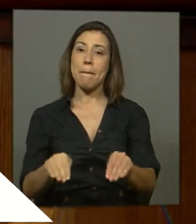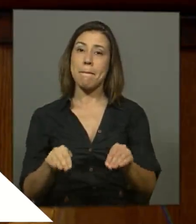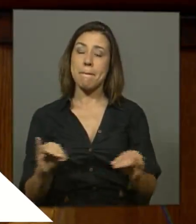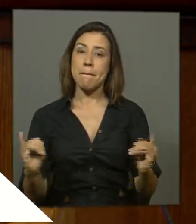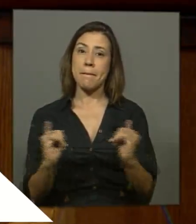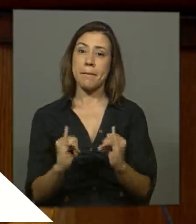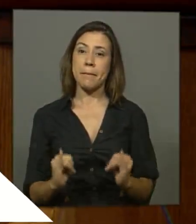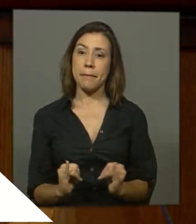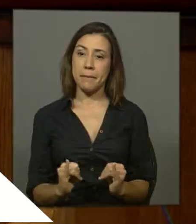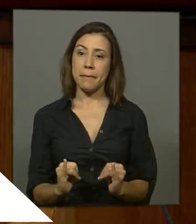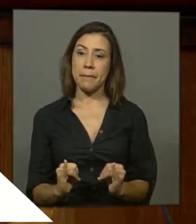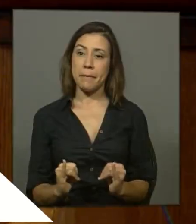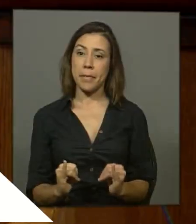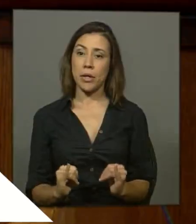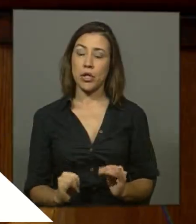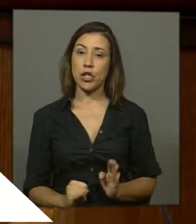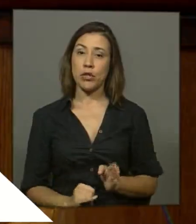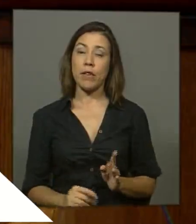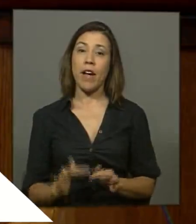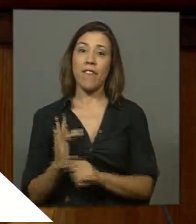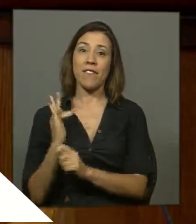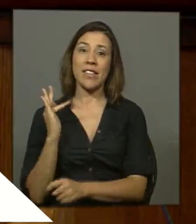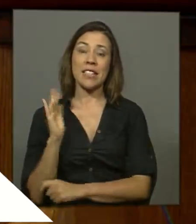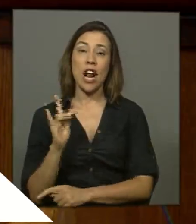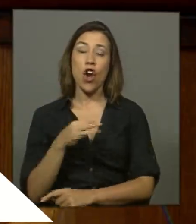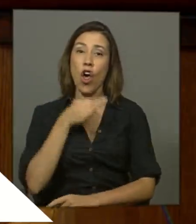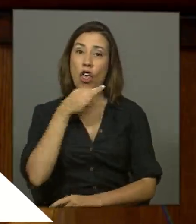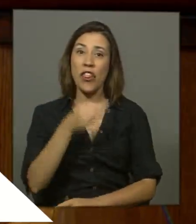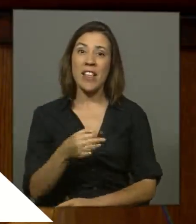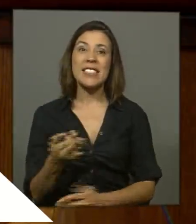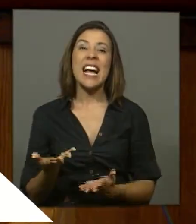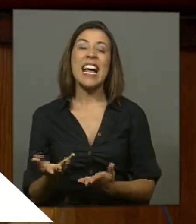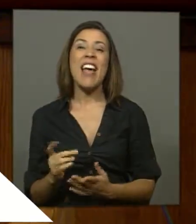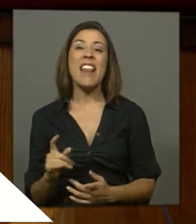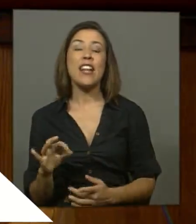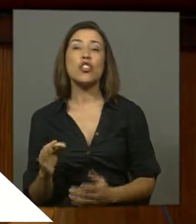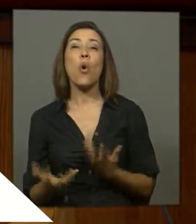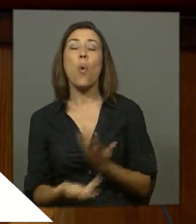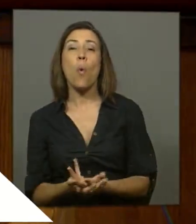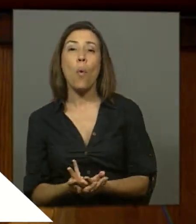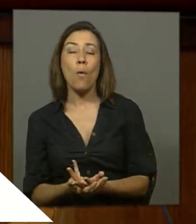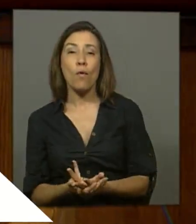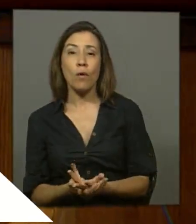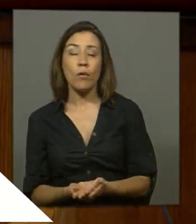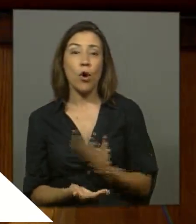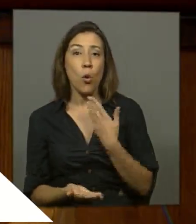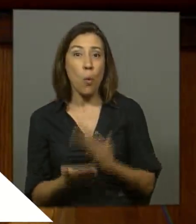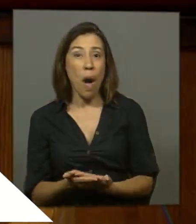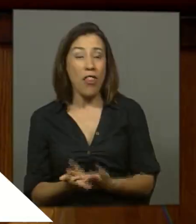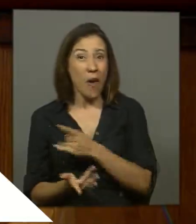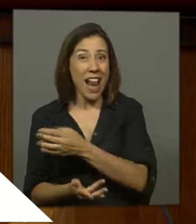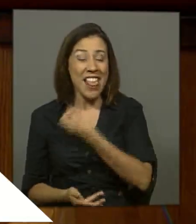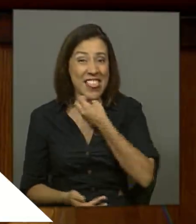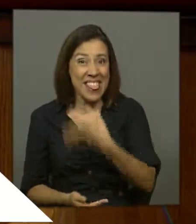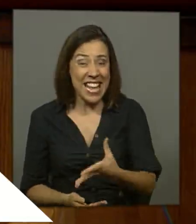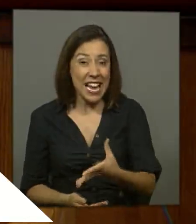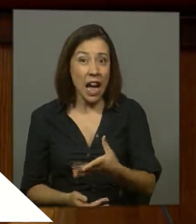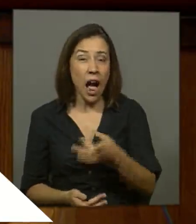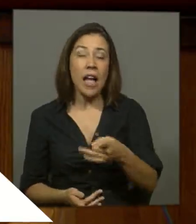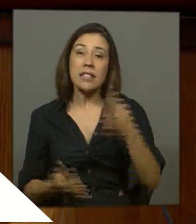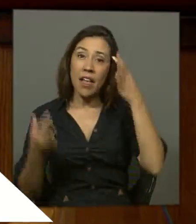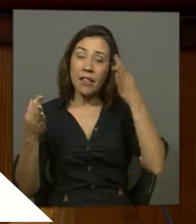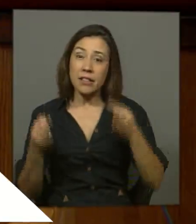modo aún el fiscal no determina Qué tipo de delito ocurrió cuando ocurra esa